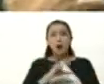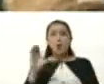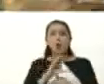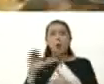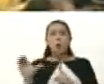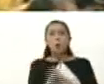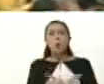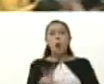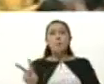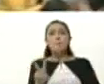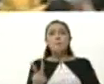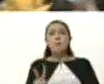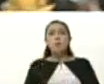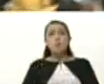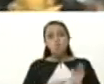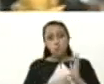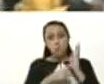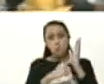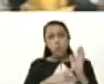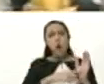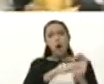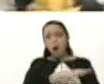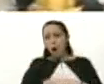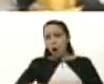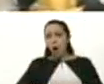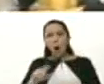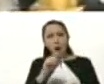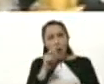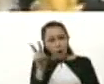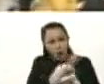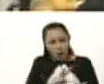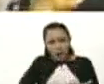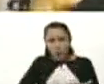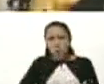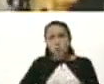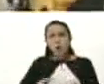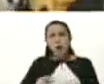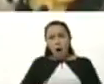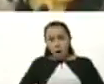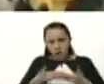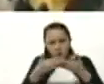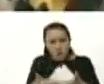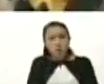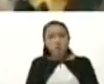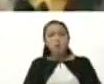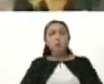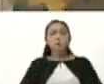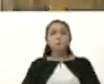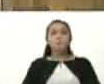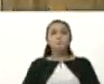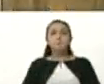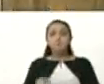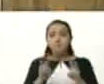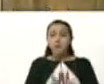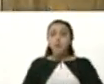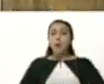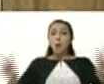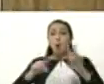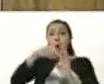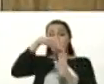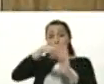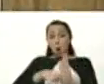venezolana, a la literatura infantil, a la canción para niños y niñas, a la exaltación de los valores más profundos